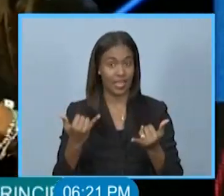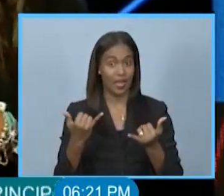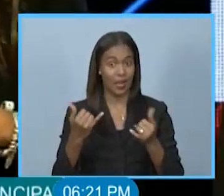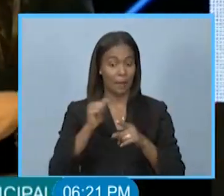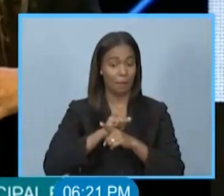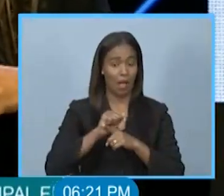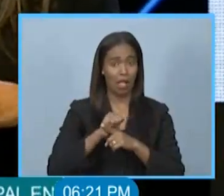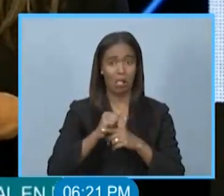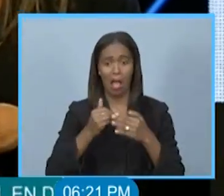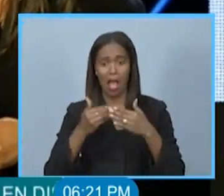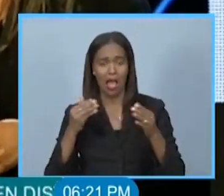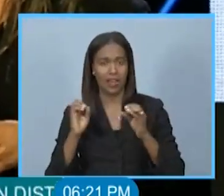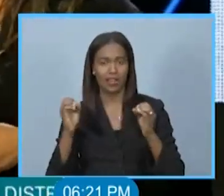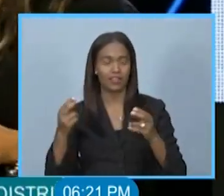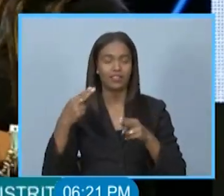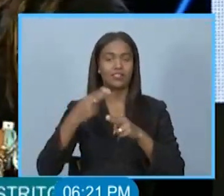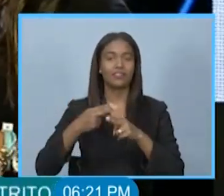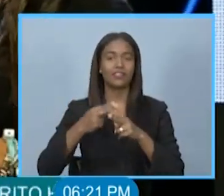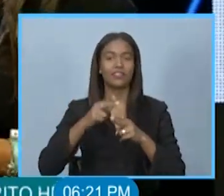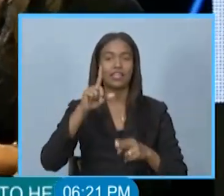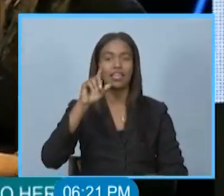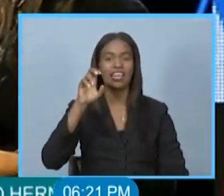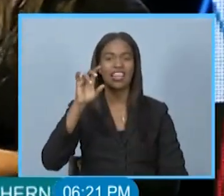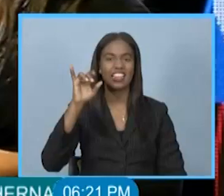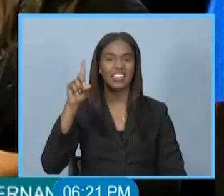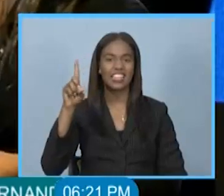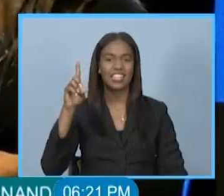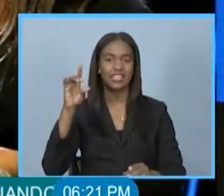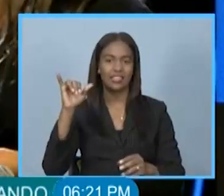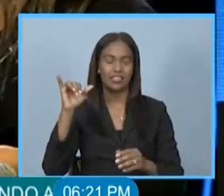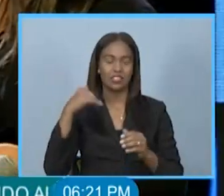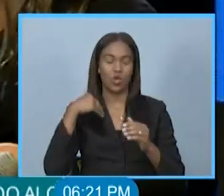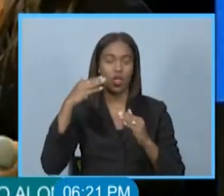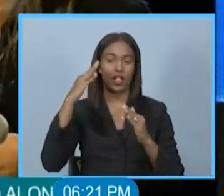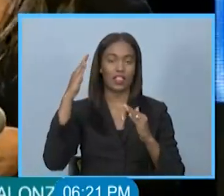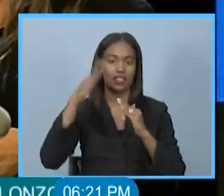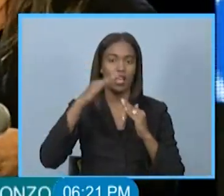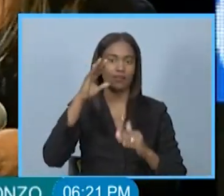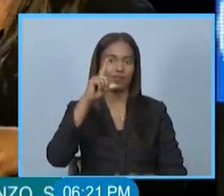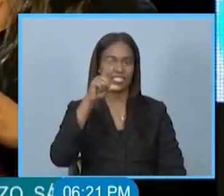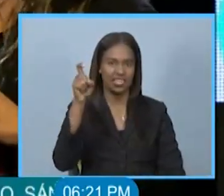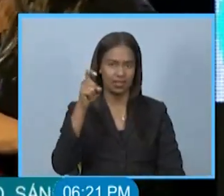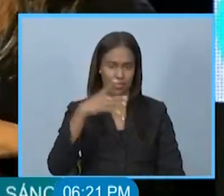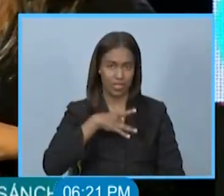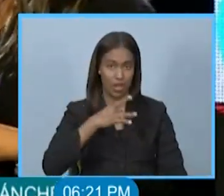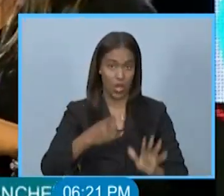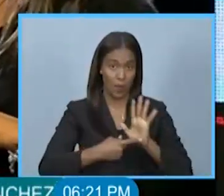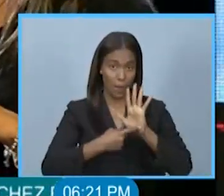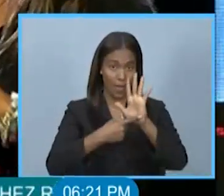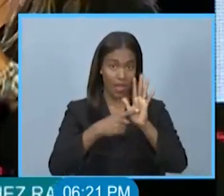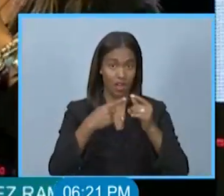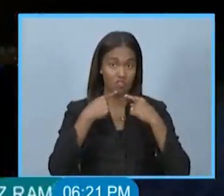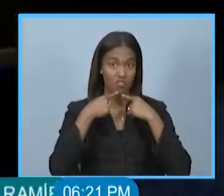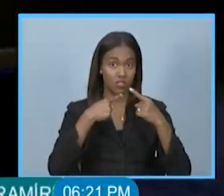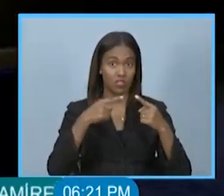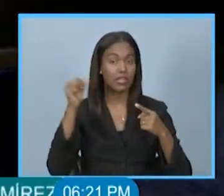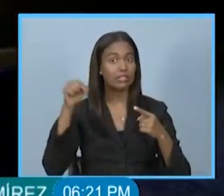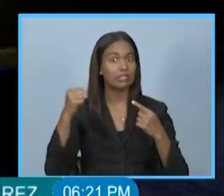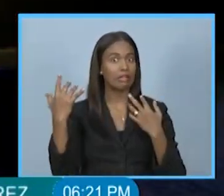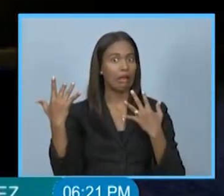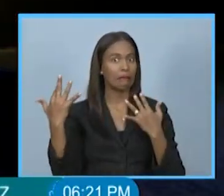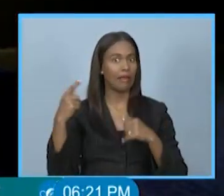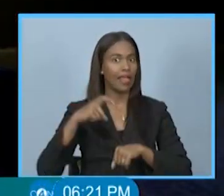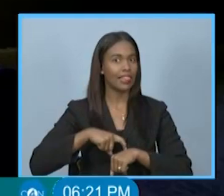chance de practicar Cómo te llamas Lady Rodríguez soy del top 100 Uff Lady te gusta la presentación de noticias Sí estaba esperando